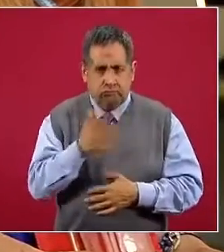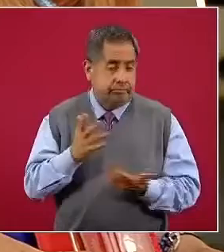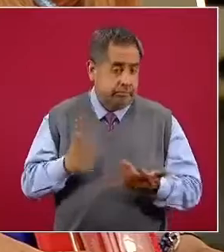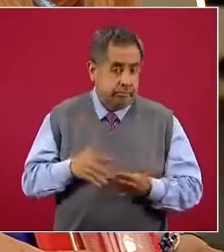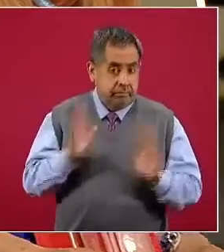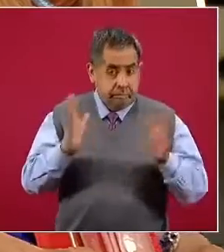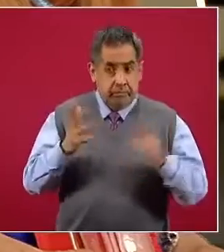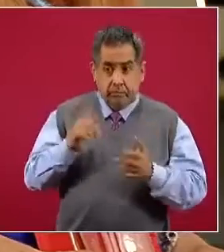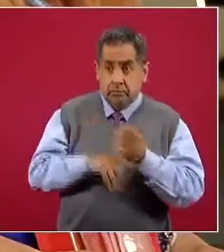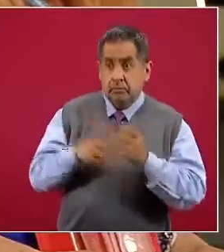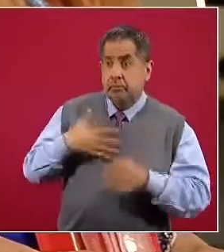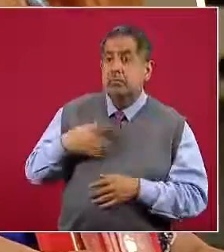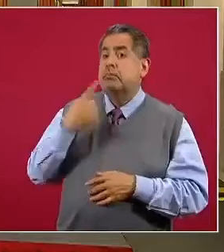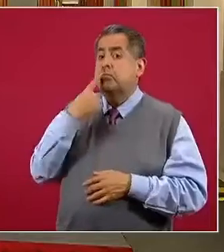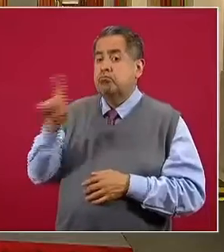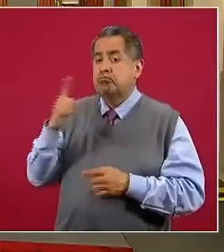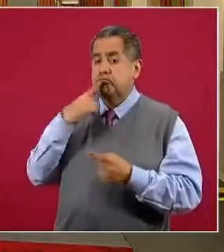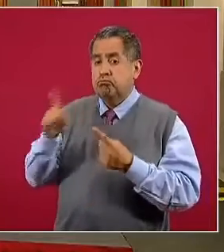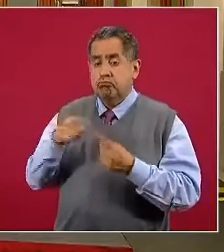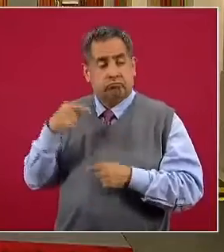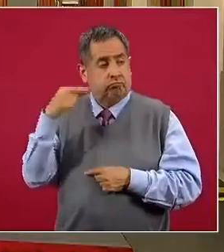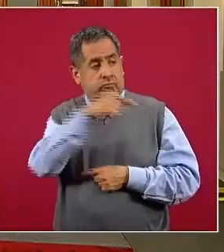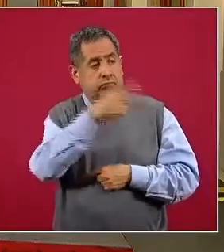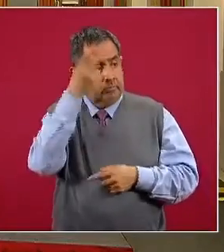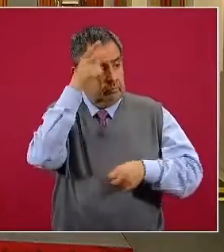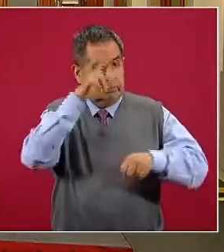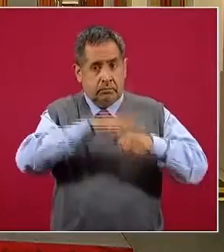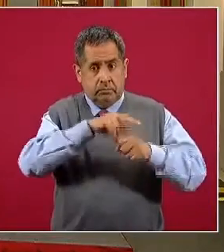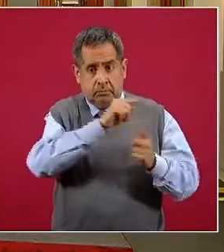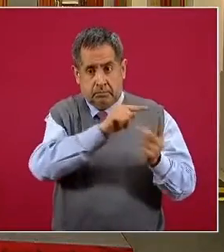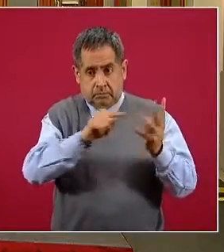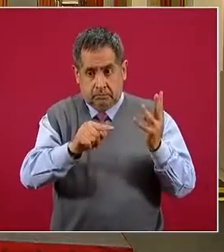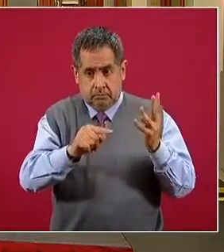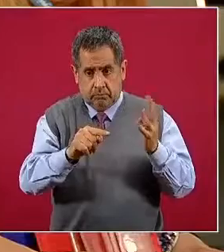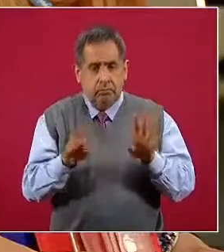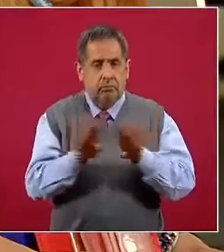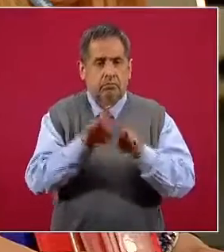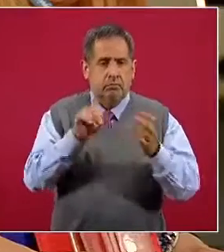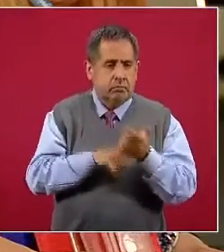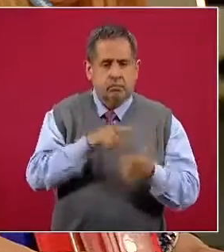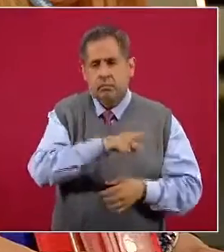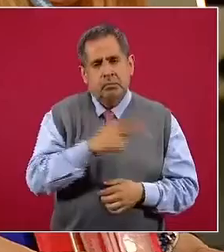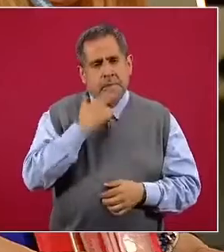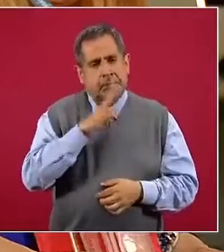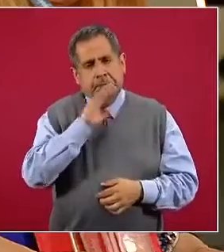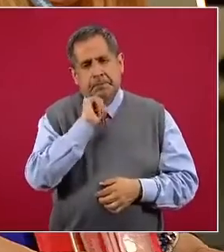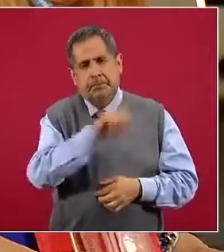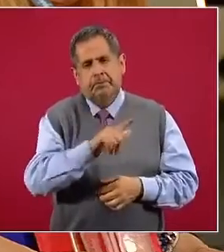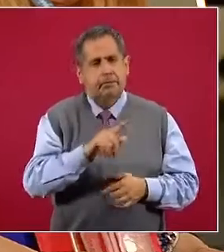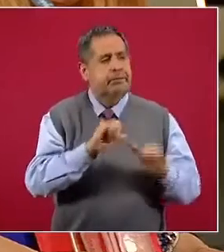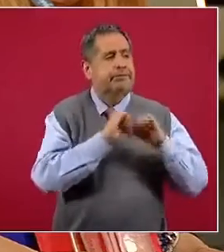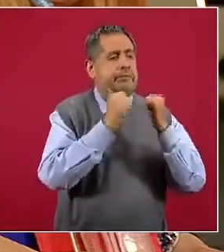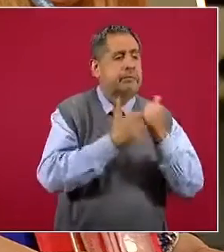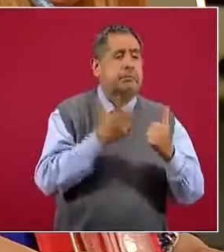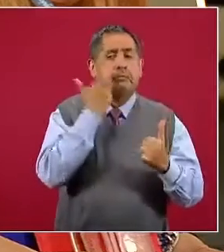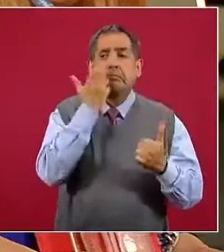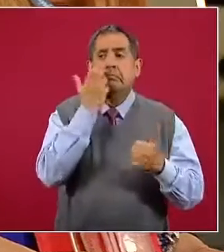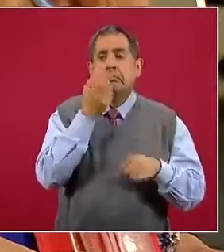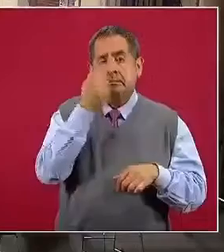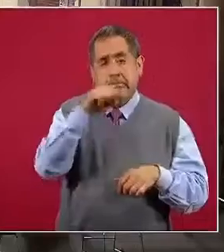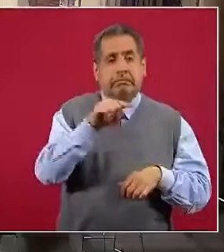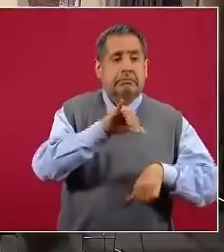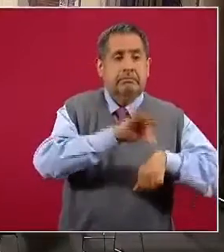presentado denuncias que involucren a directivos de hospitales con el uso anómalo de donatarias en